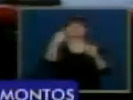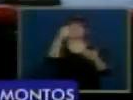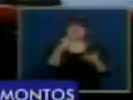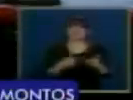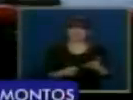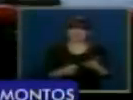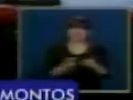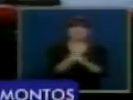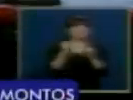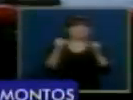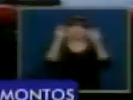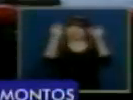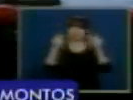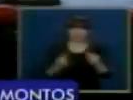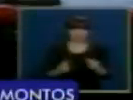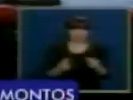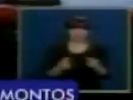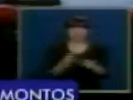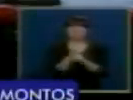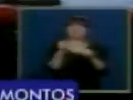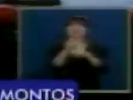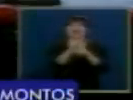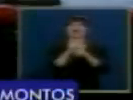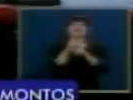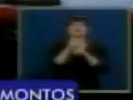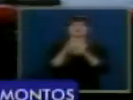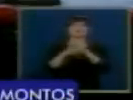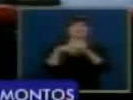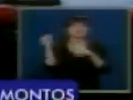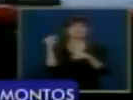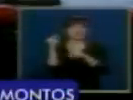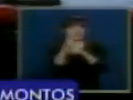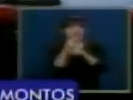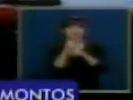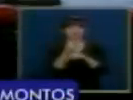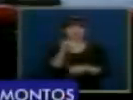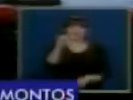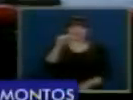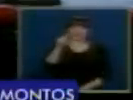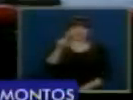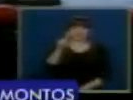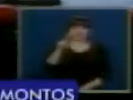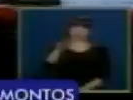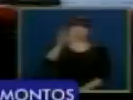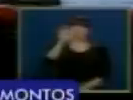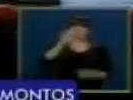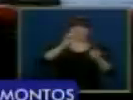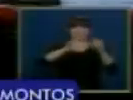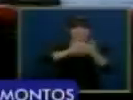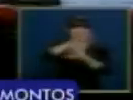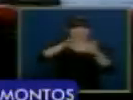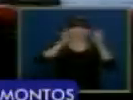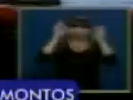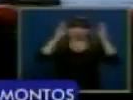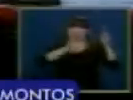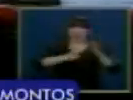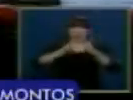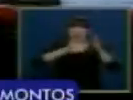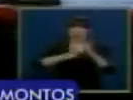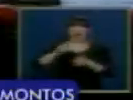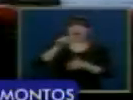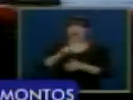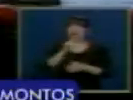sin presupuestos y sin auditorías externas. En el IMBO encontramos un desastre organizacional. Ahí